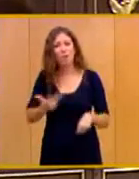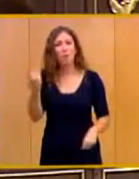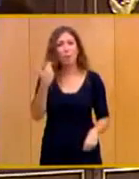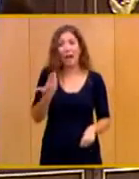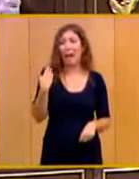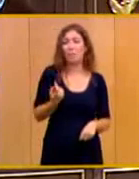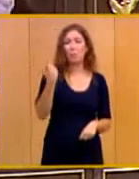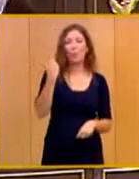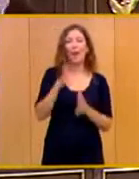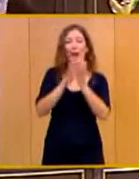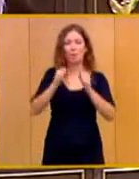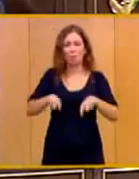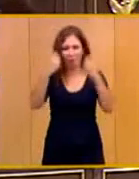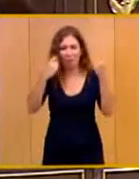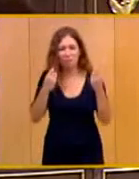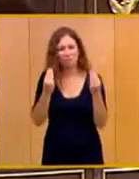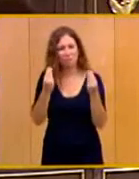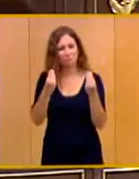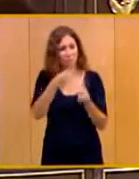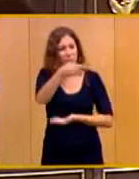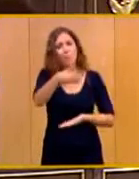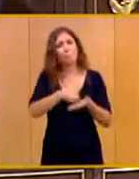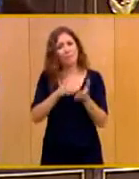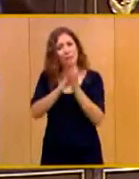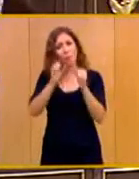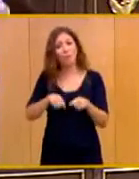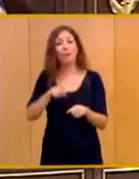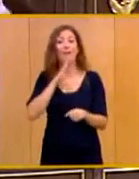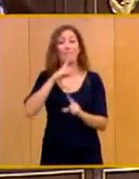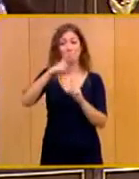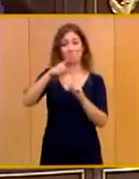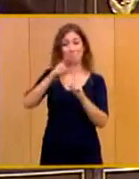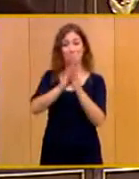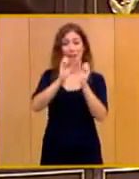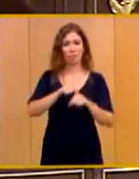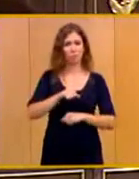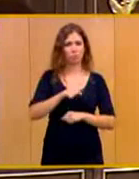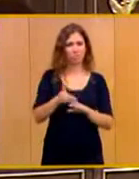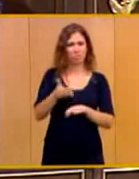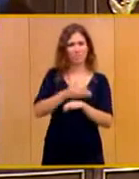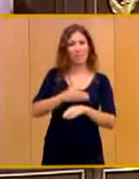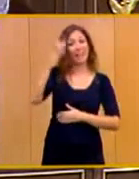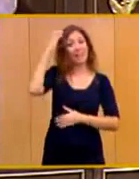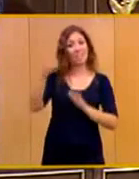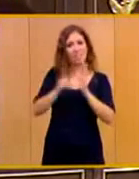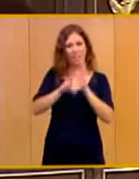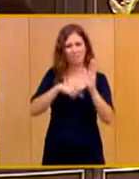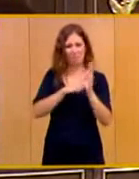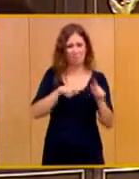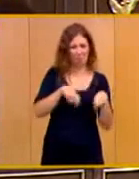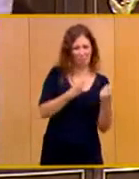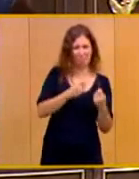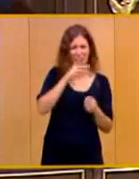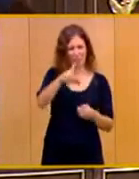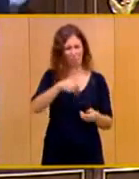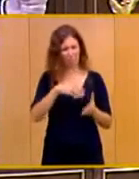había. ¿Es consciente de que nos pide un acuerdo en el Pacto de Toledo cuando usted lo ha destrozado en un decreto ley? Porque vamos a ver, señor